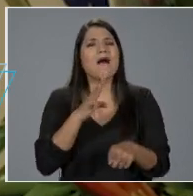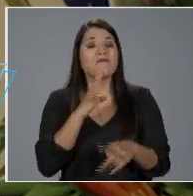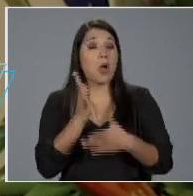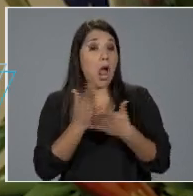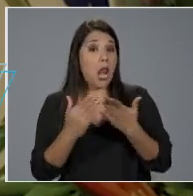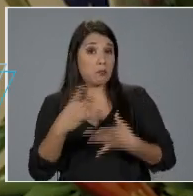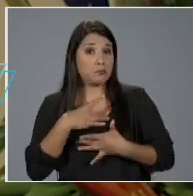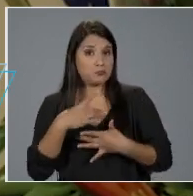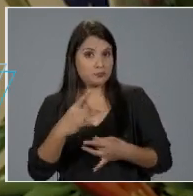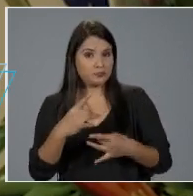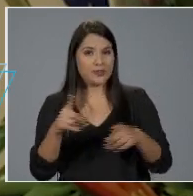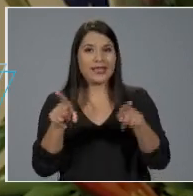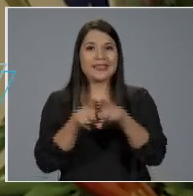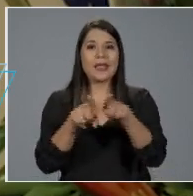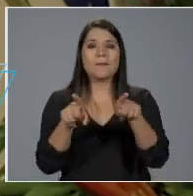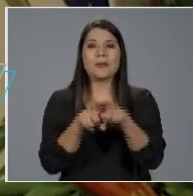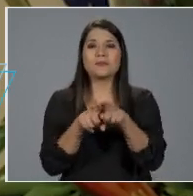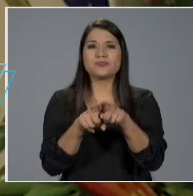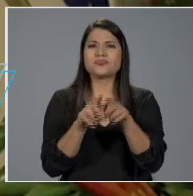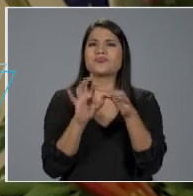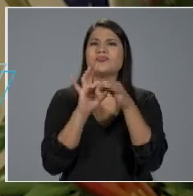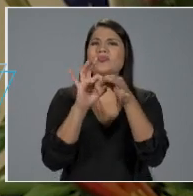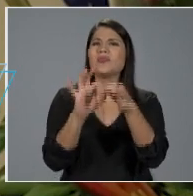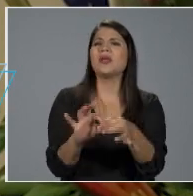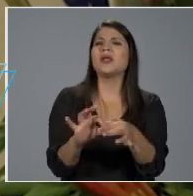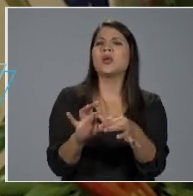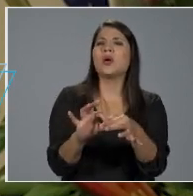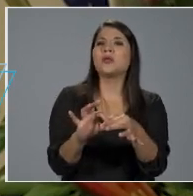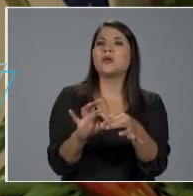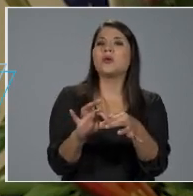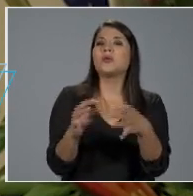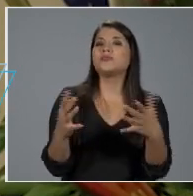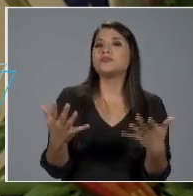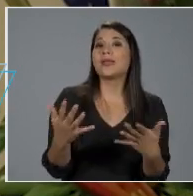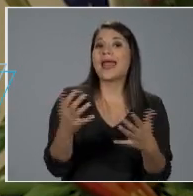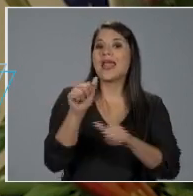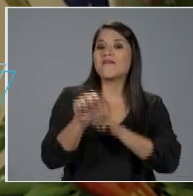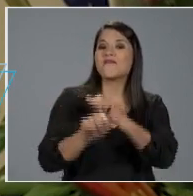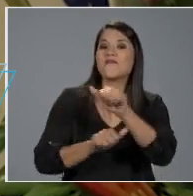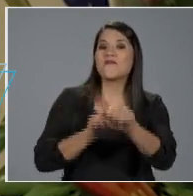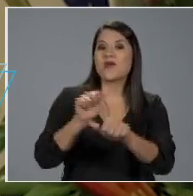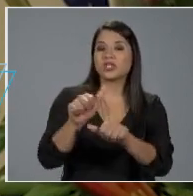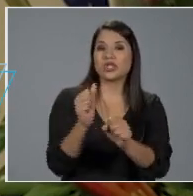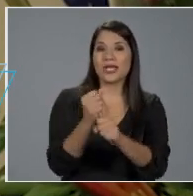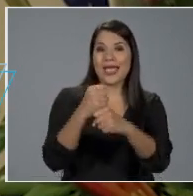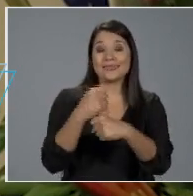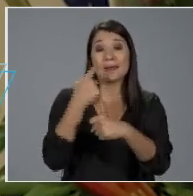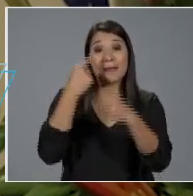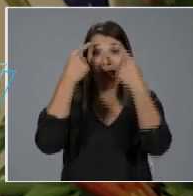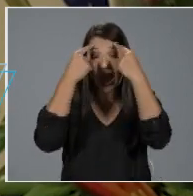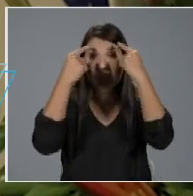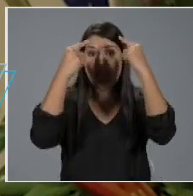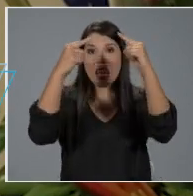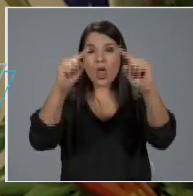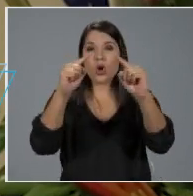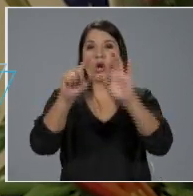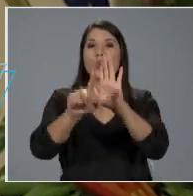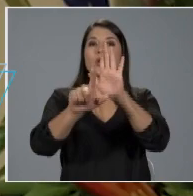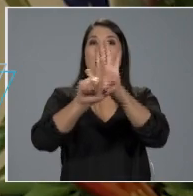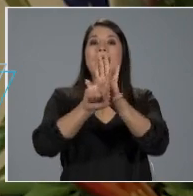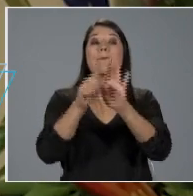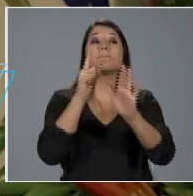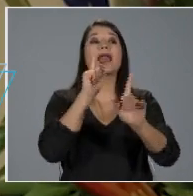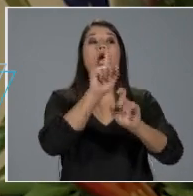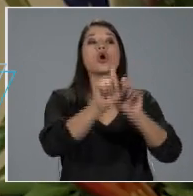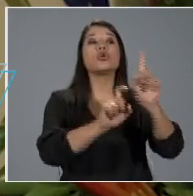atención también sobre el esfuerzo que se ha hecho para lograr una normativa de